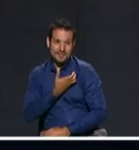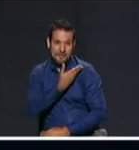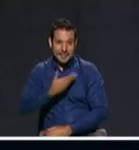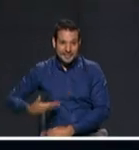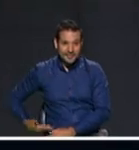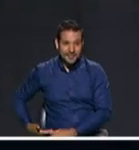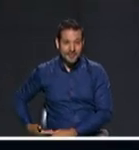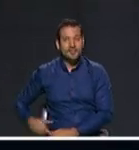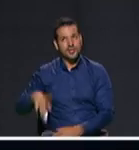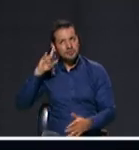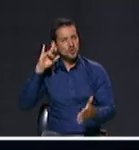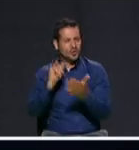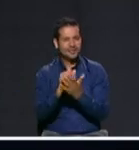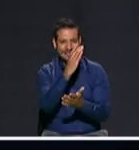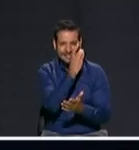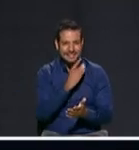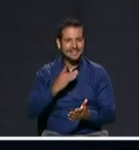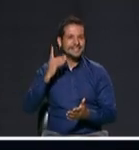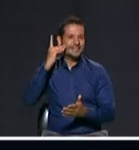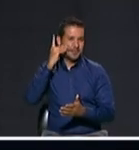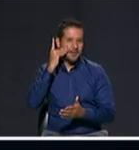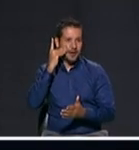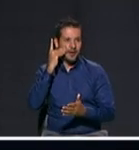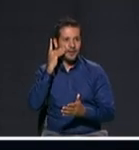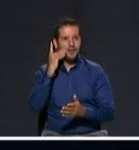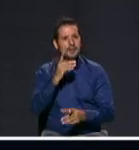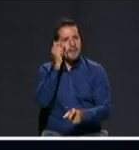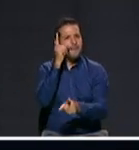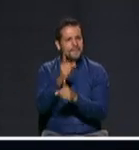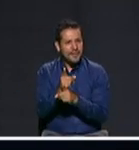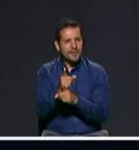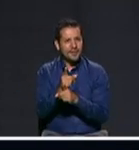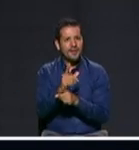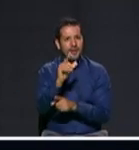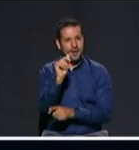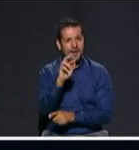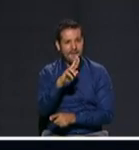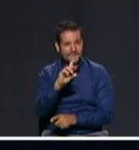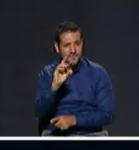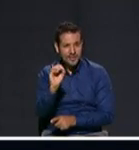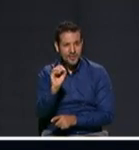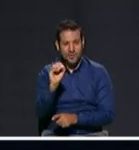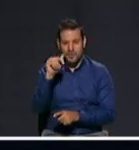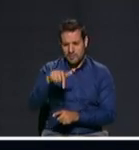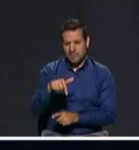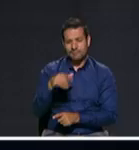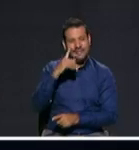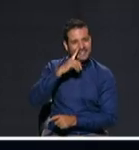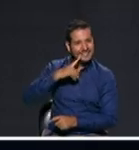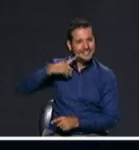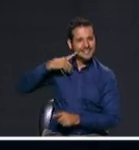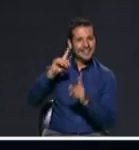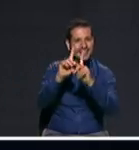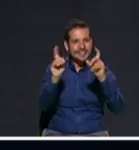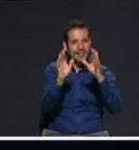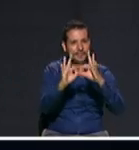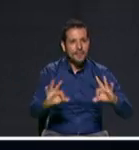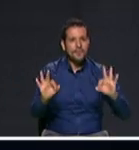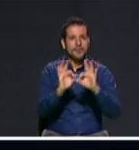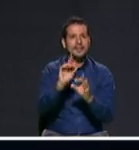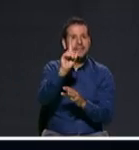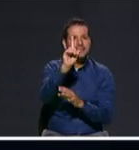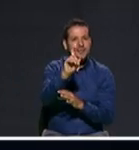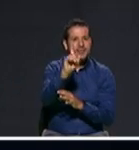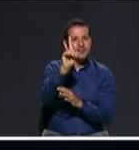bando que le cumple a medellín con alfredo ramos en la alcaldía claro que sí por un tema muy importante hay 600 mil millones de